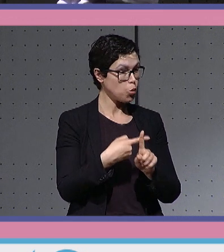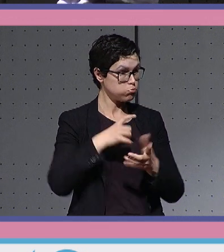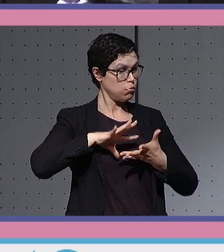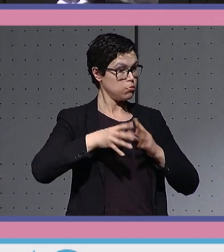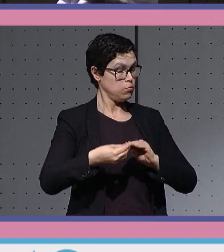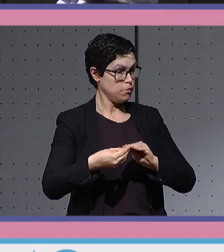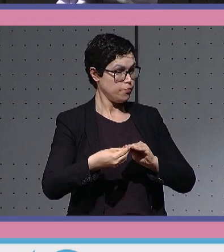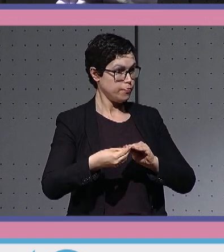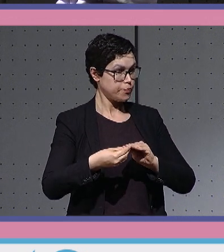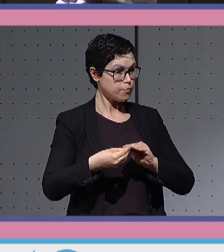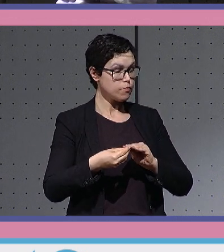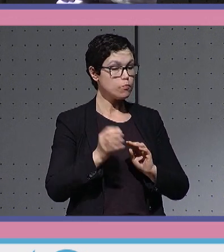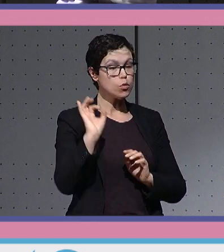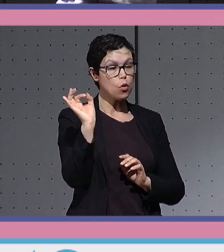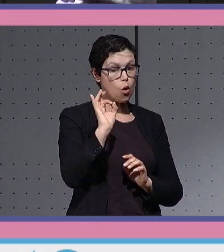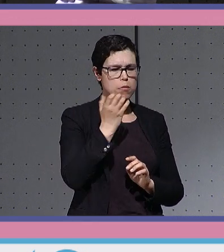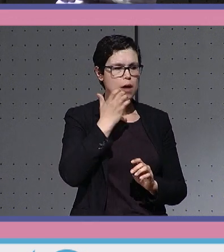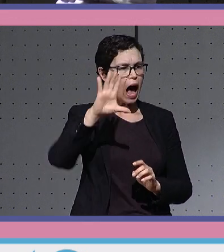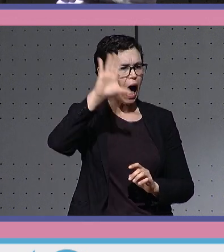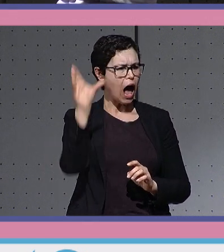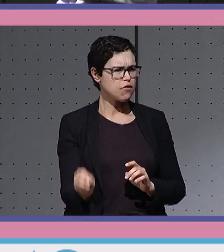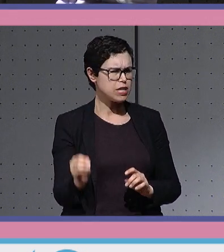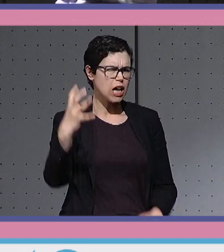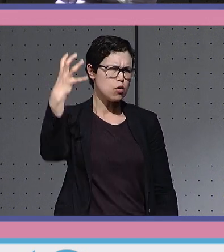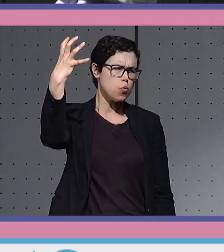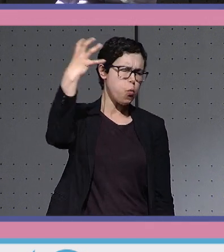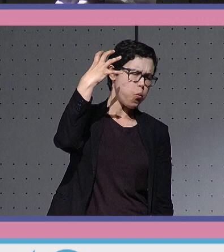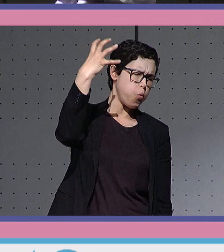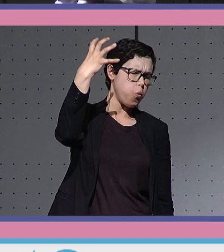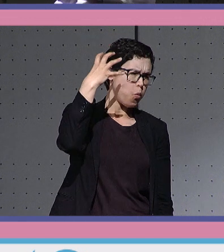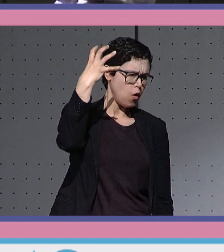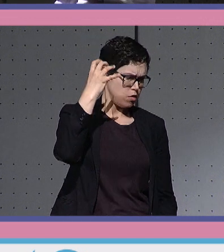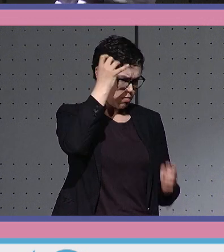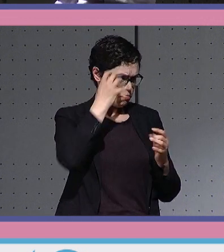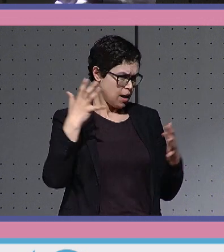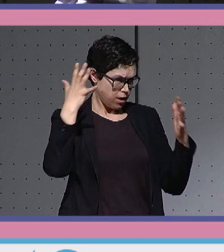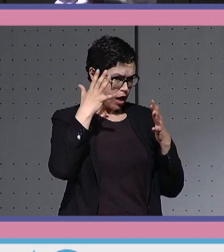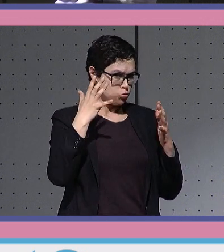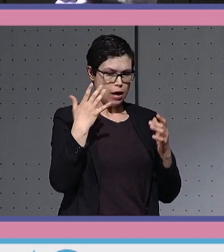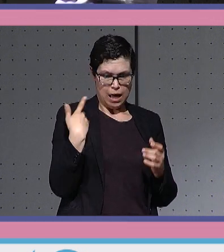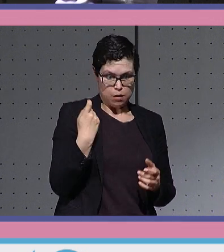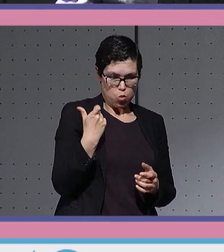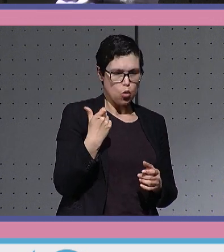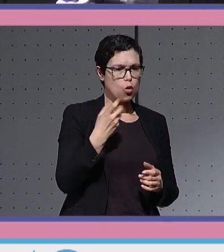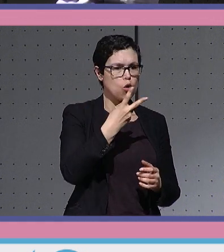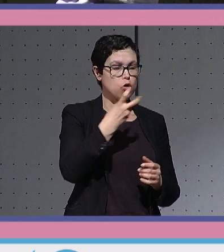te aparezca cuando vivíamos en África, que allí vivimos, la especie humana es muy reciente, tenemos 200.000 años, y hace